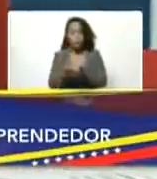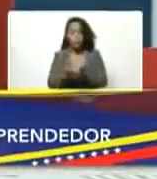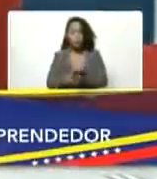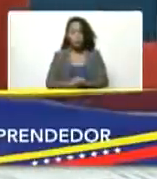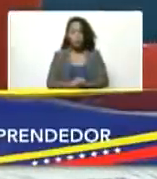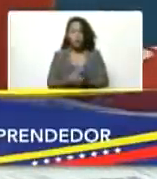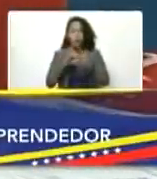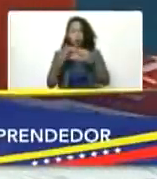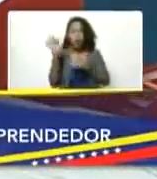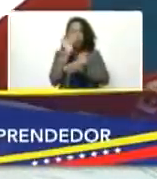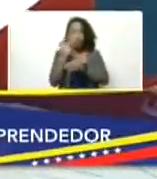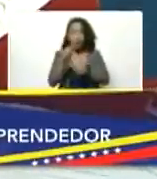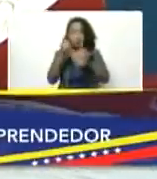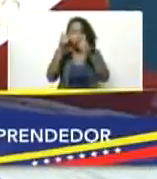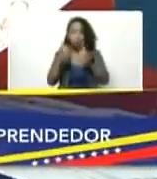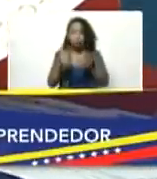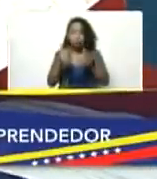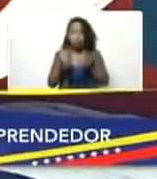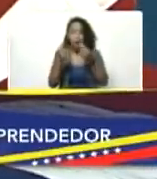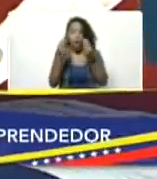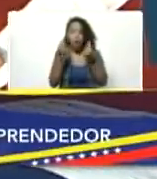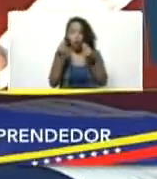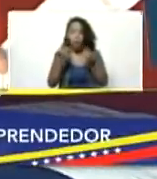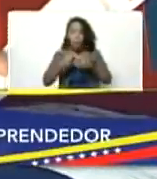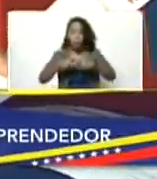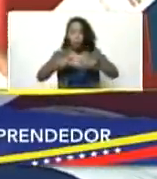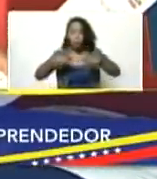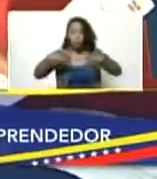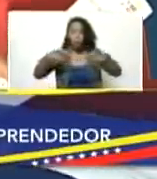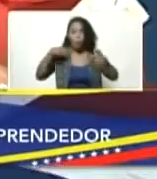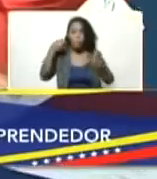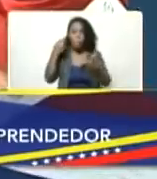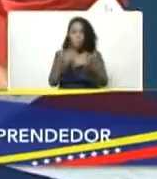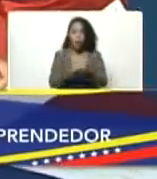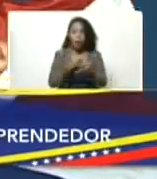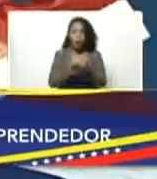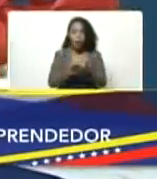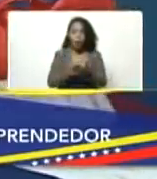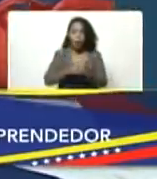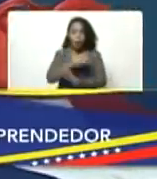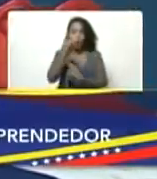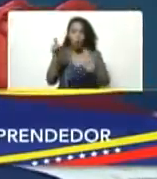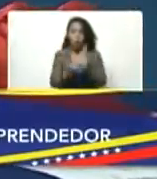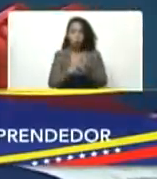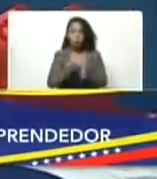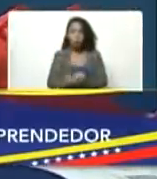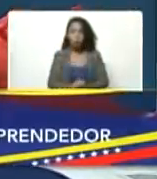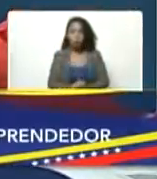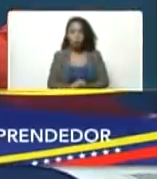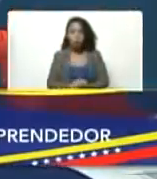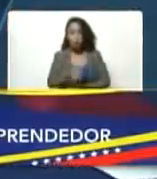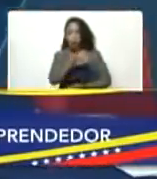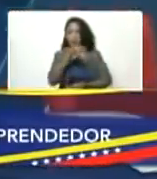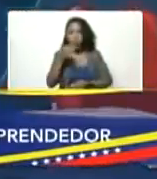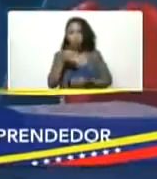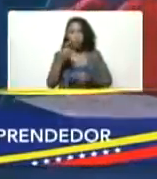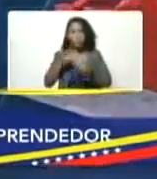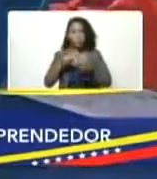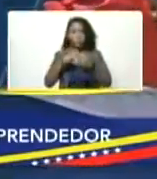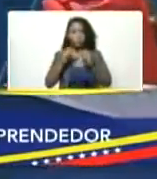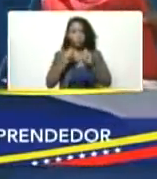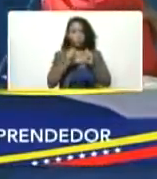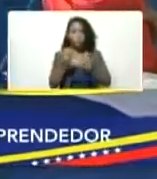todo funcione bien. Economía que crece, paga su impuesto completo. Excelente. Entonces,